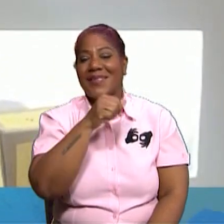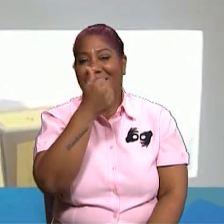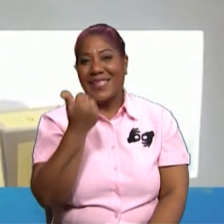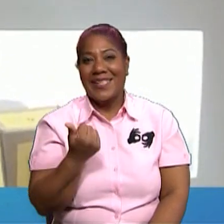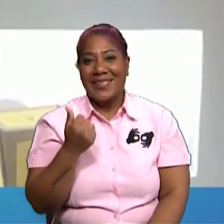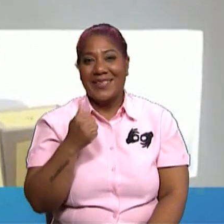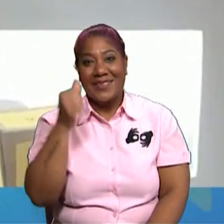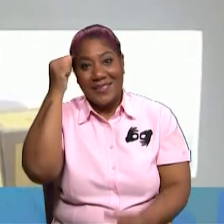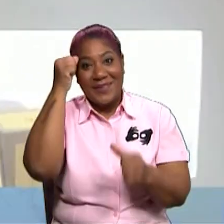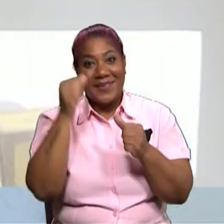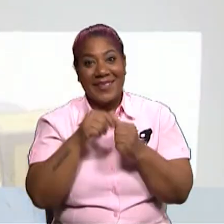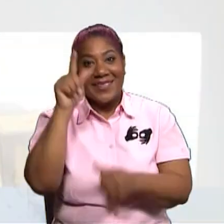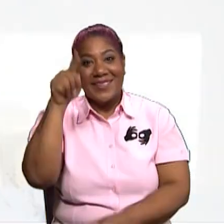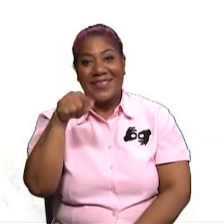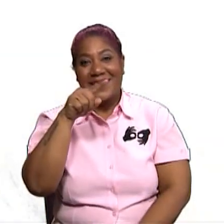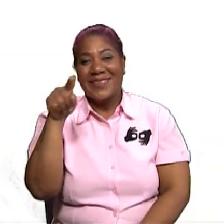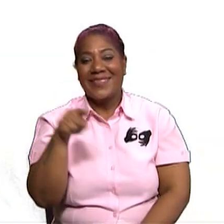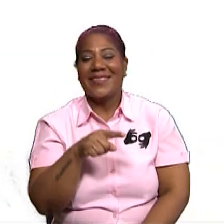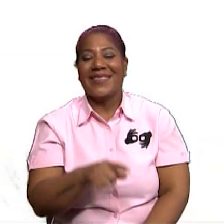con la estrella. ¡Chao!